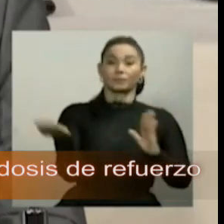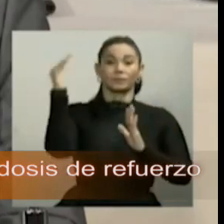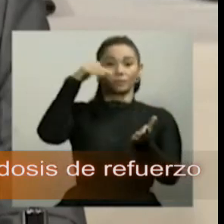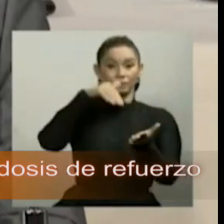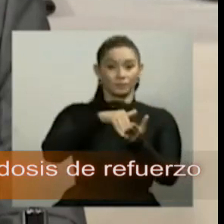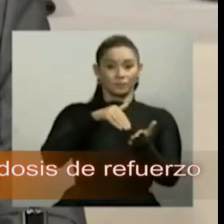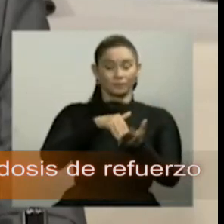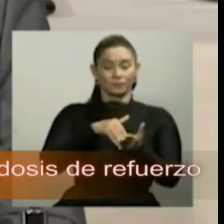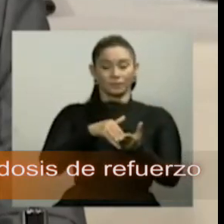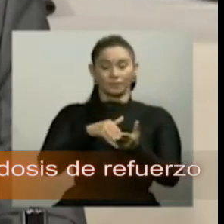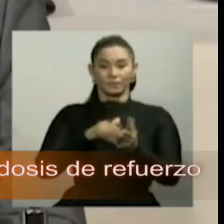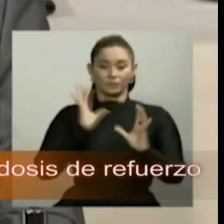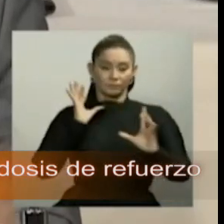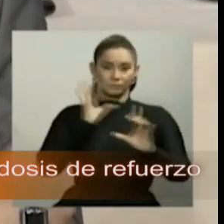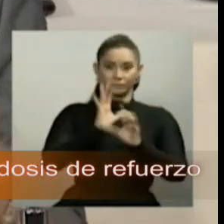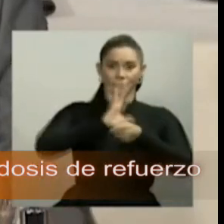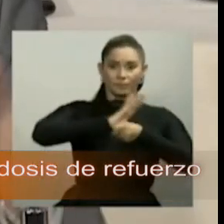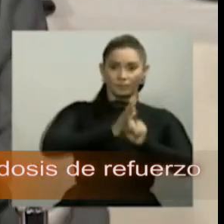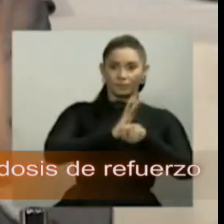del coronavirus.